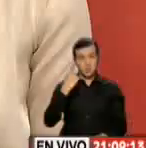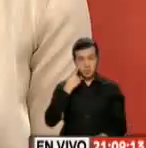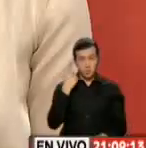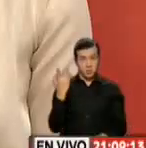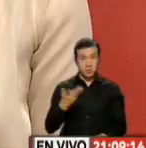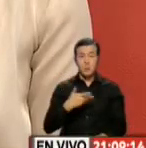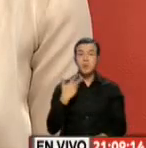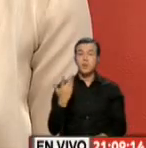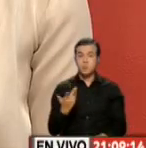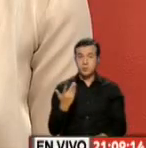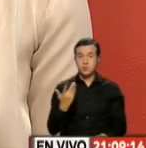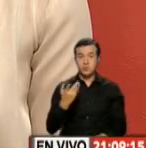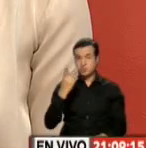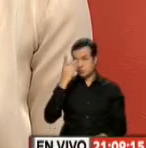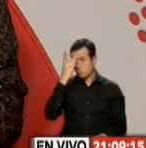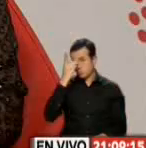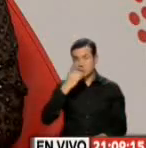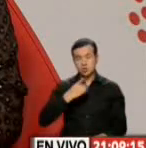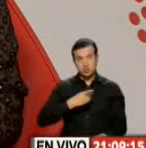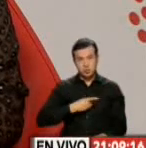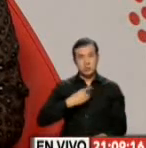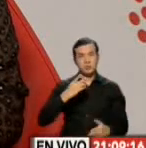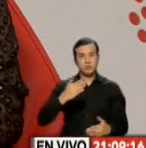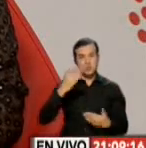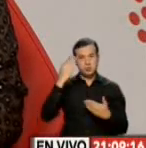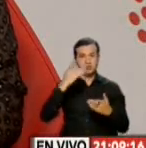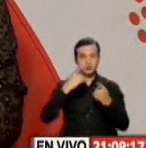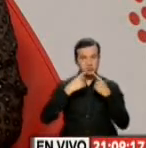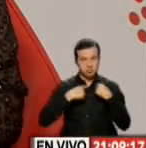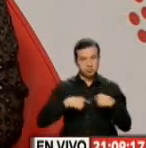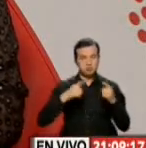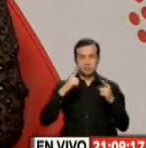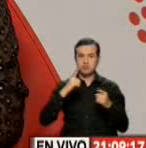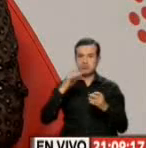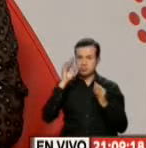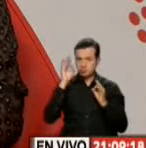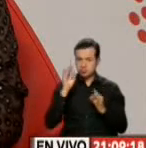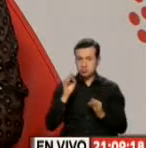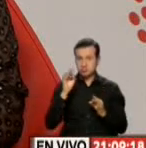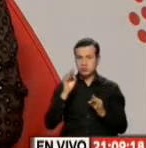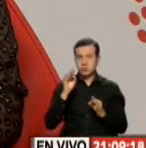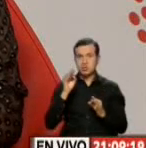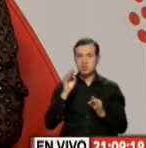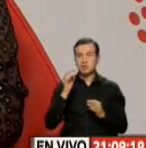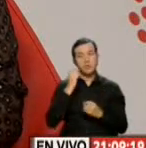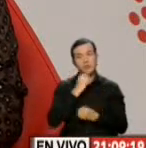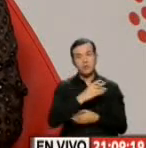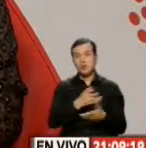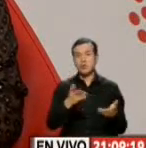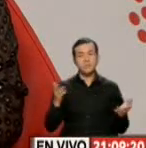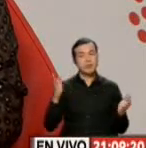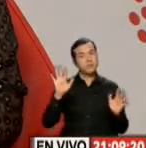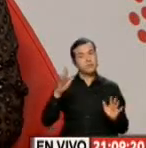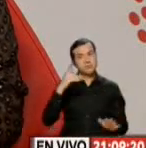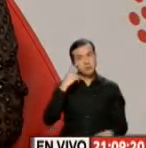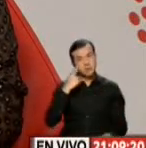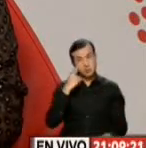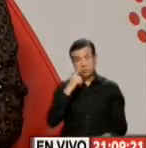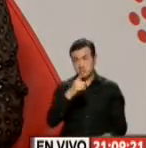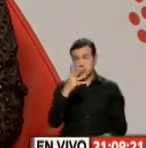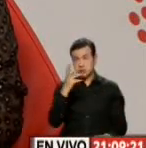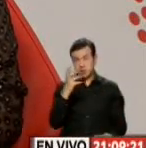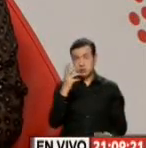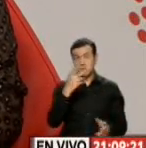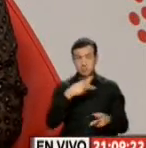es mandar una decisión política, diplomática y simbólica de decir, miren, si